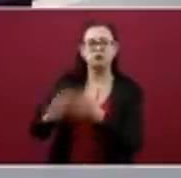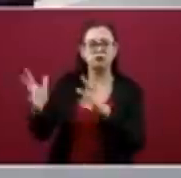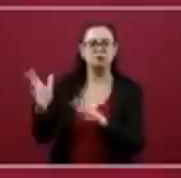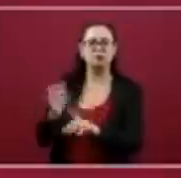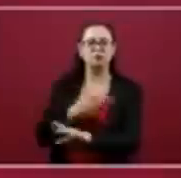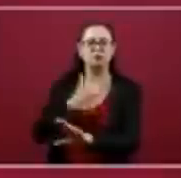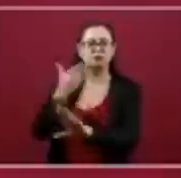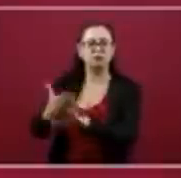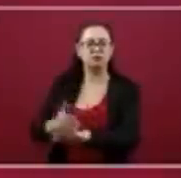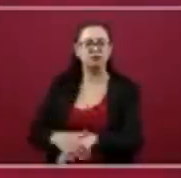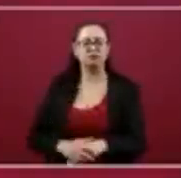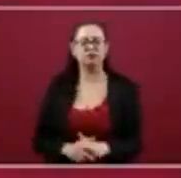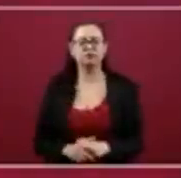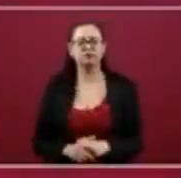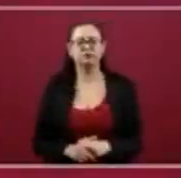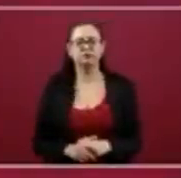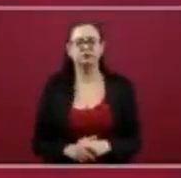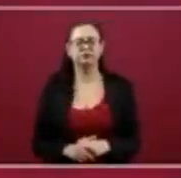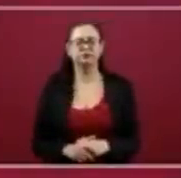Es una